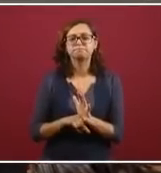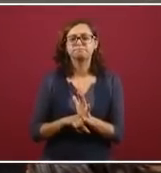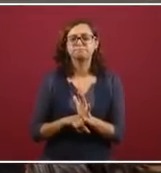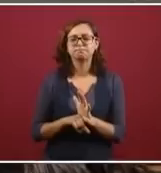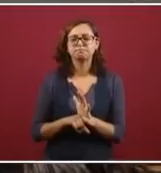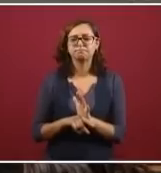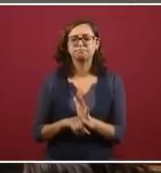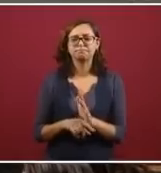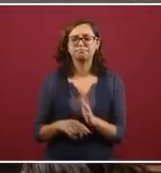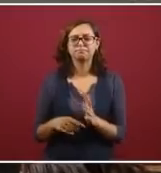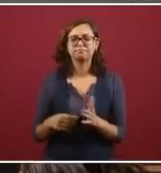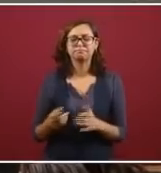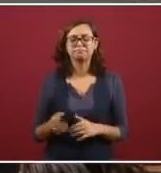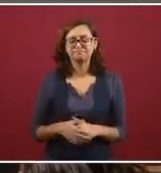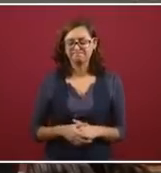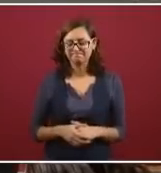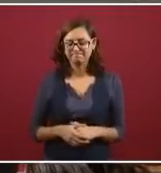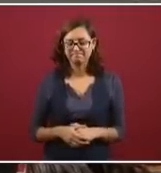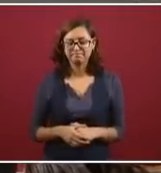No me gusta,